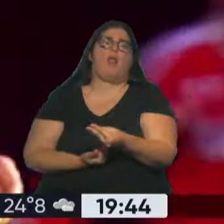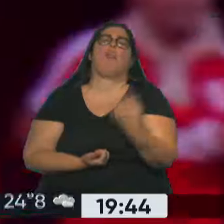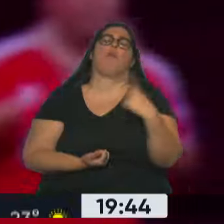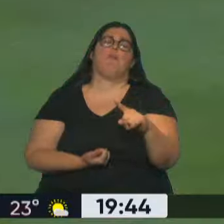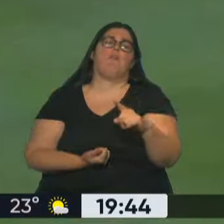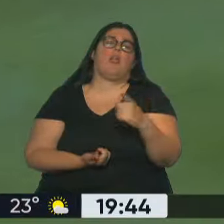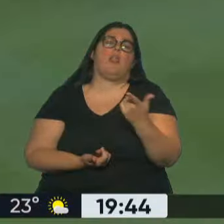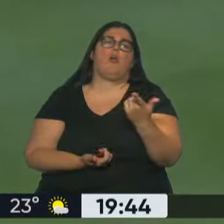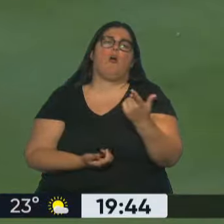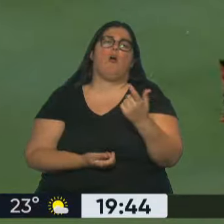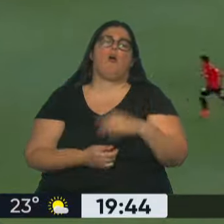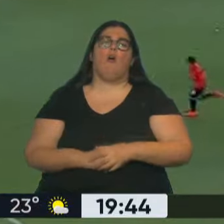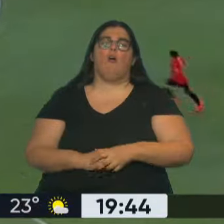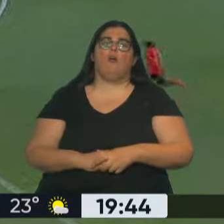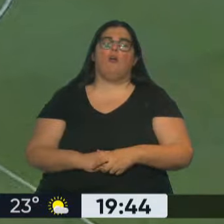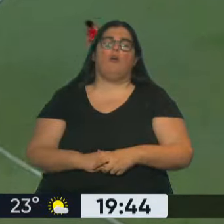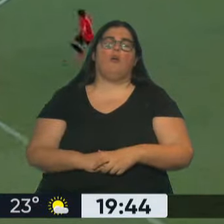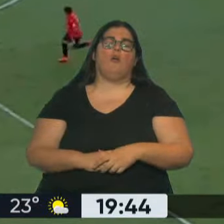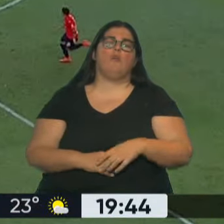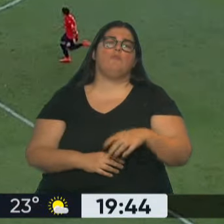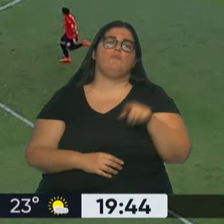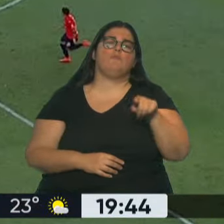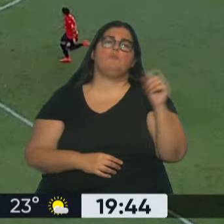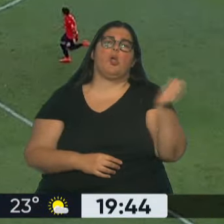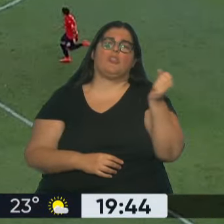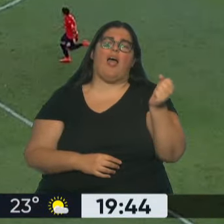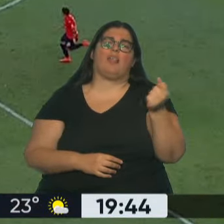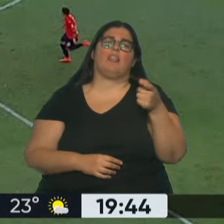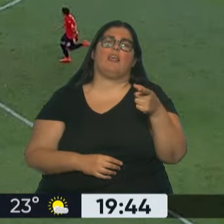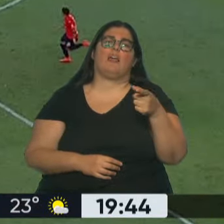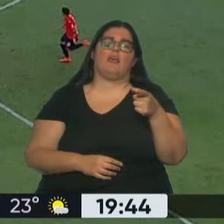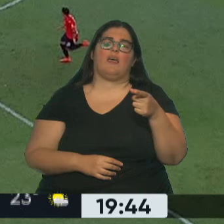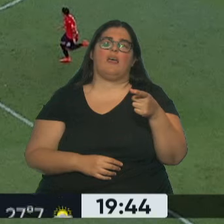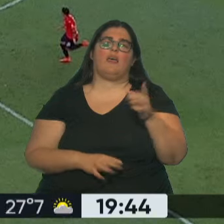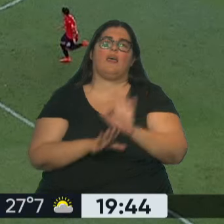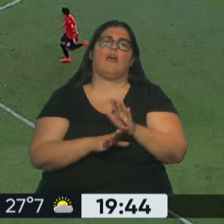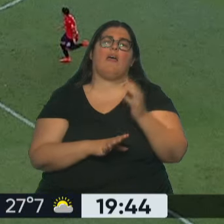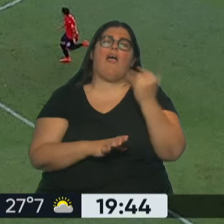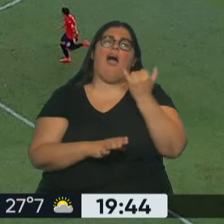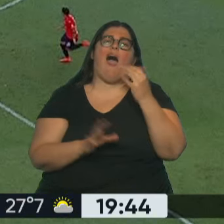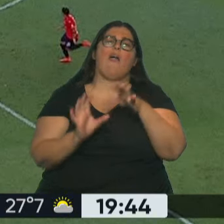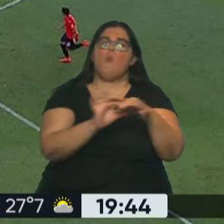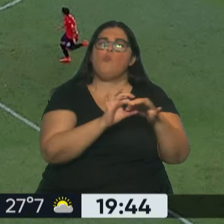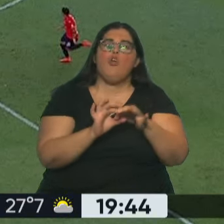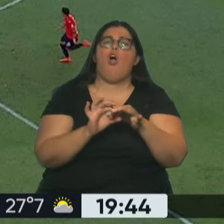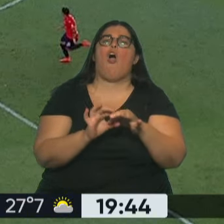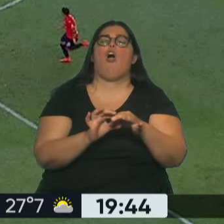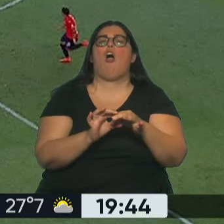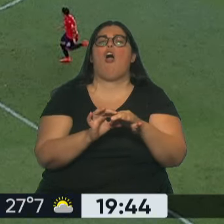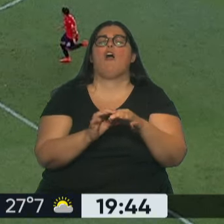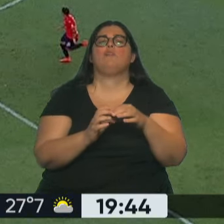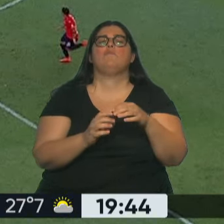ganado 3-0. Y eso también es importante, porque hay una unión entre... Se